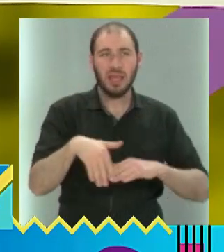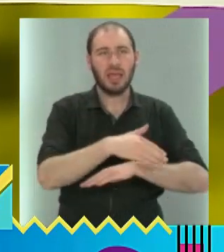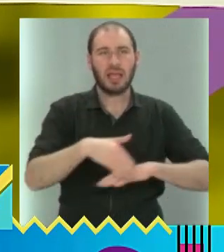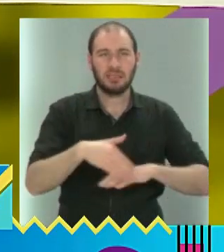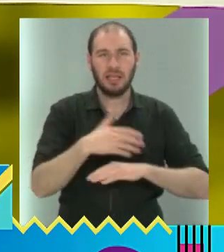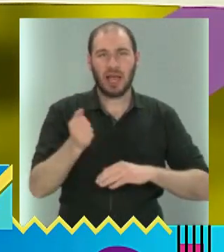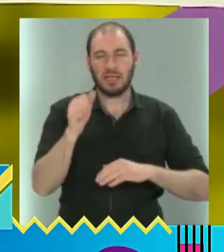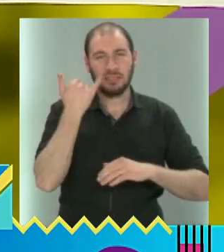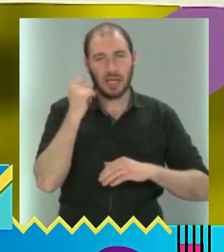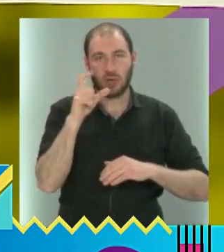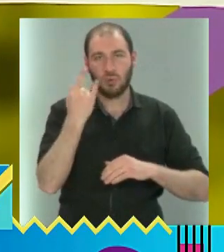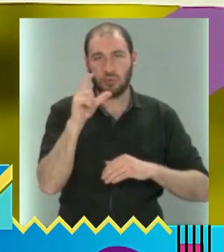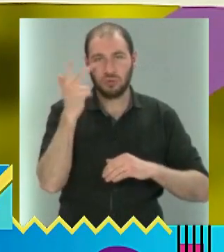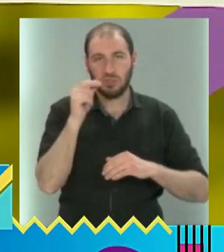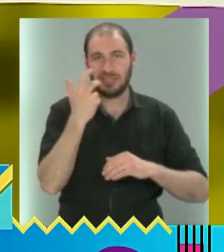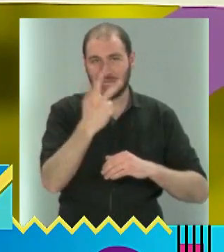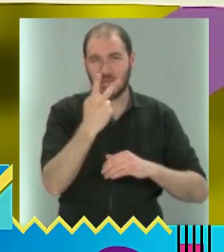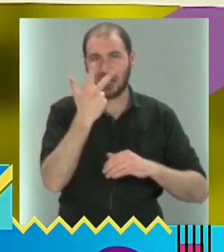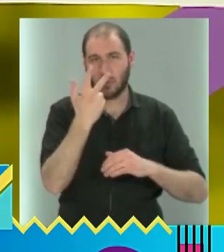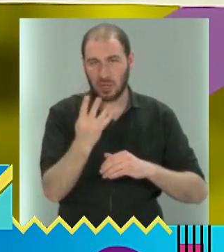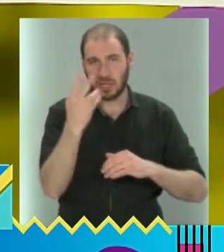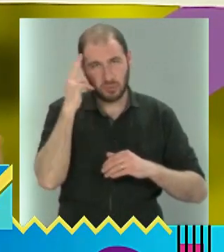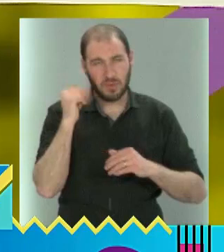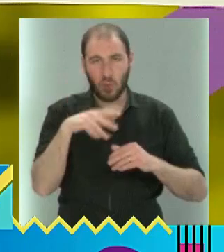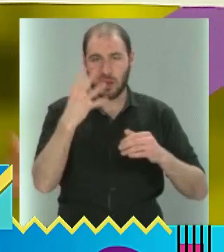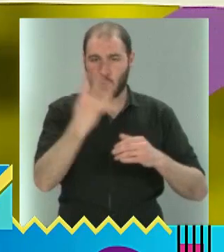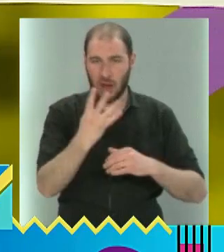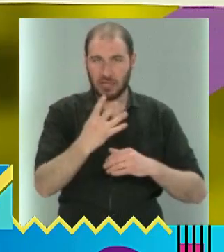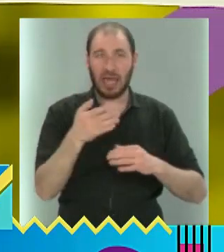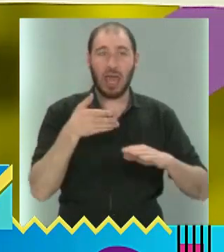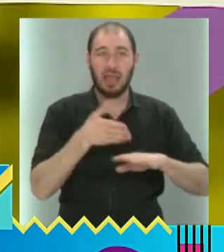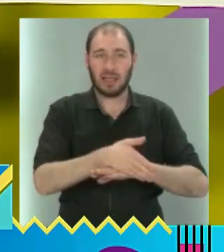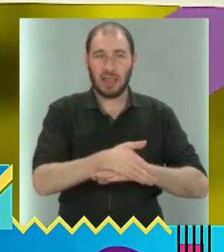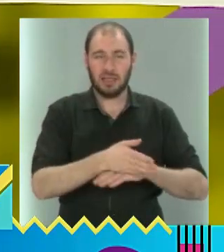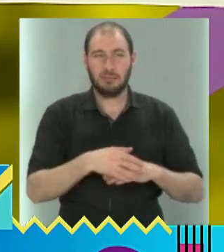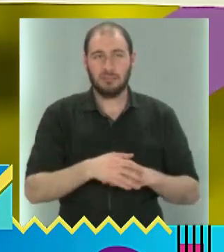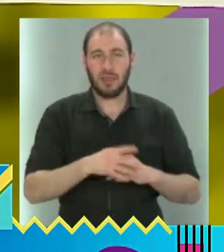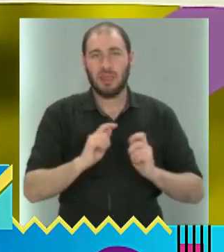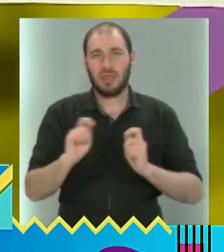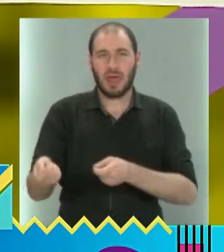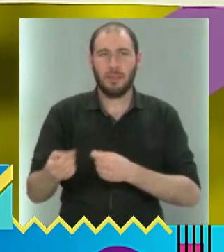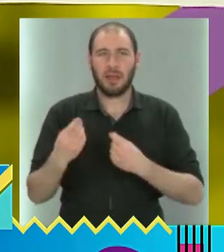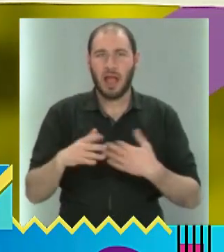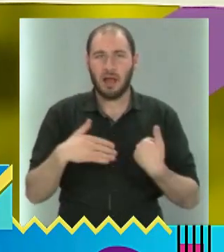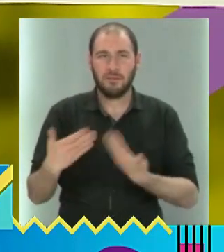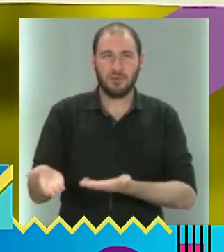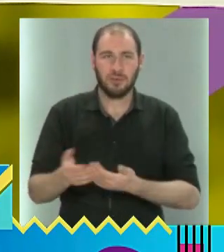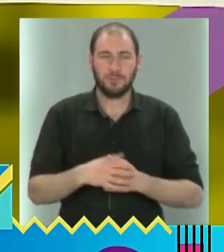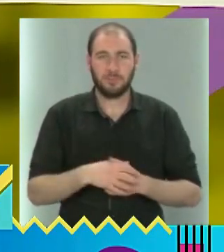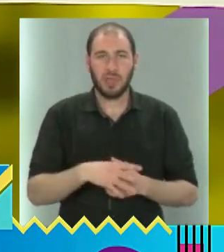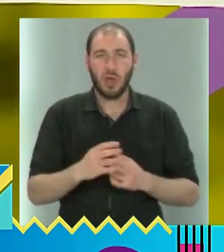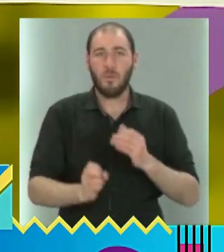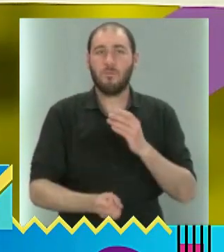calle Ayacucho, al 349 de la cuarta sección. Recordamos, la entrada va a ser destinada así a beneficio de